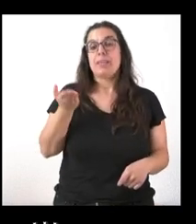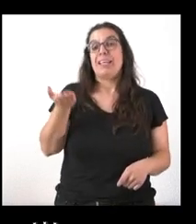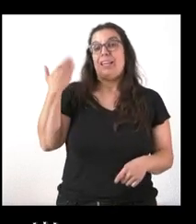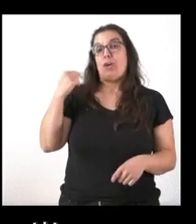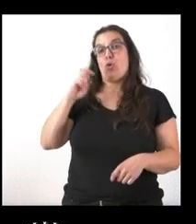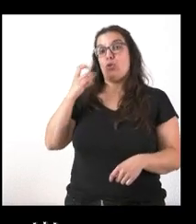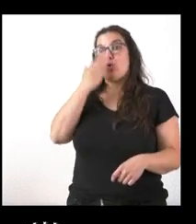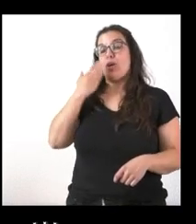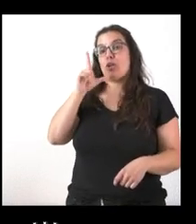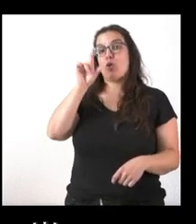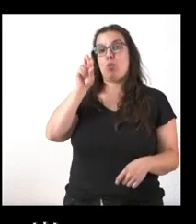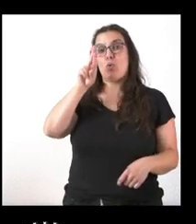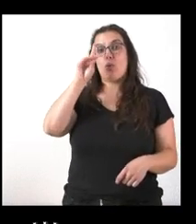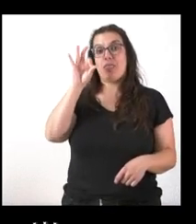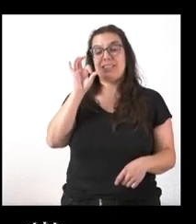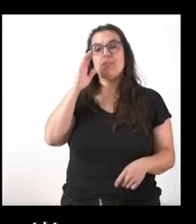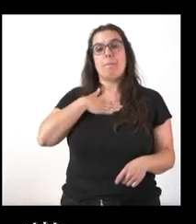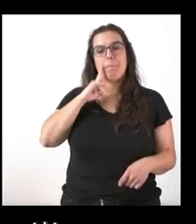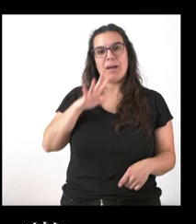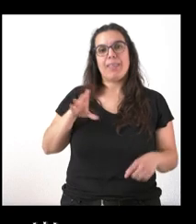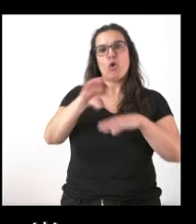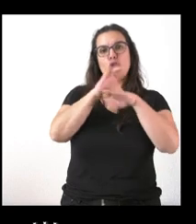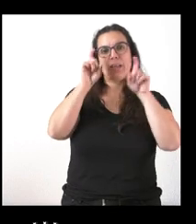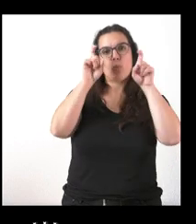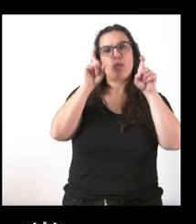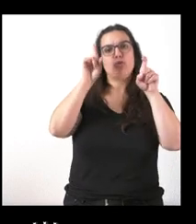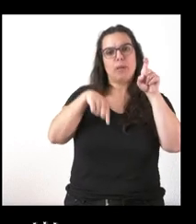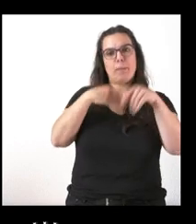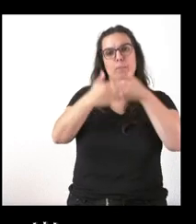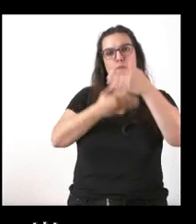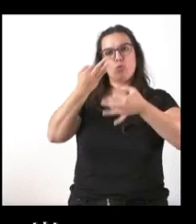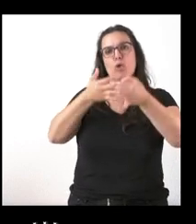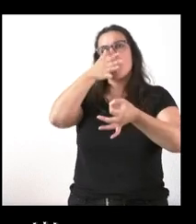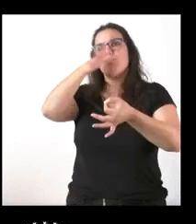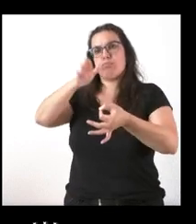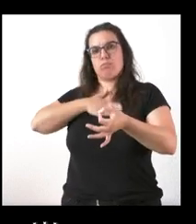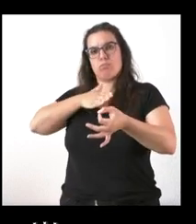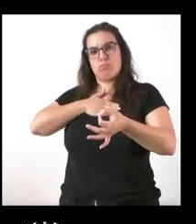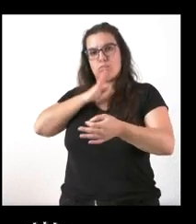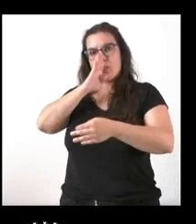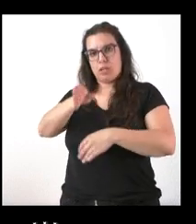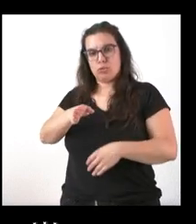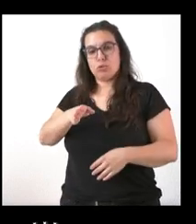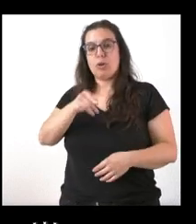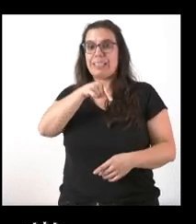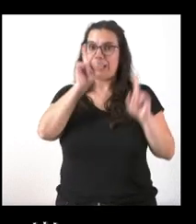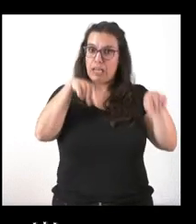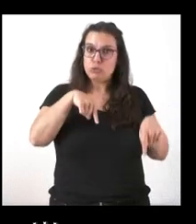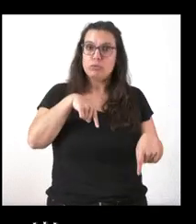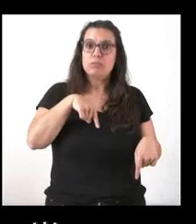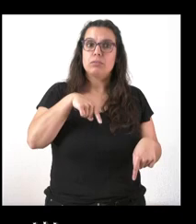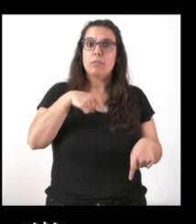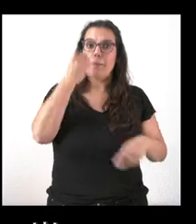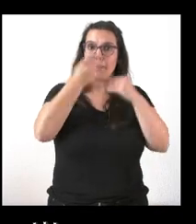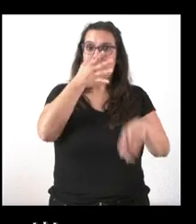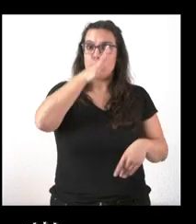creo que la junta se ha personado con la consejería de Educación en el proceso judicial no sé si en este caso También barajan